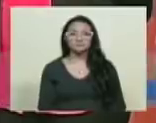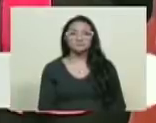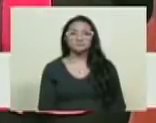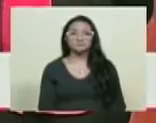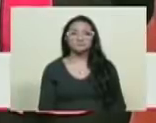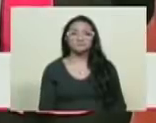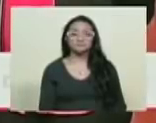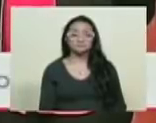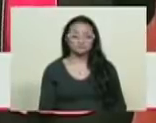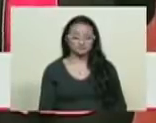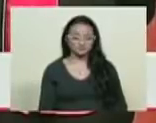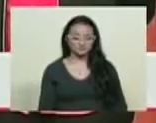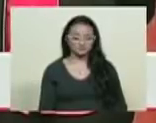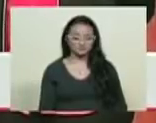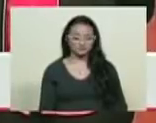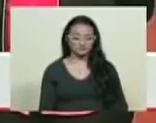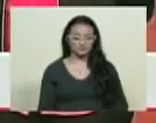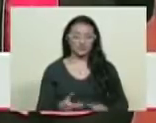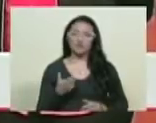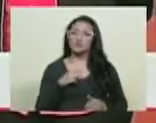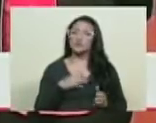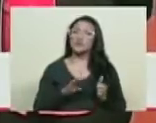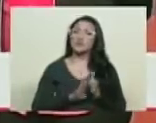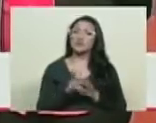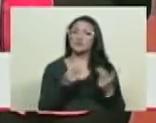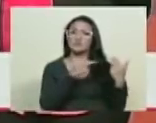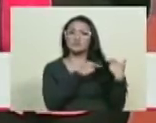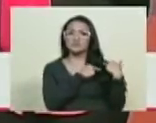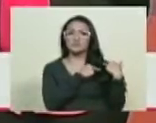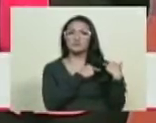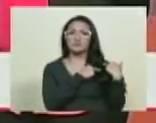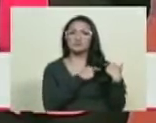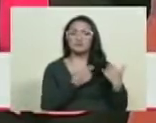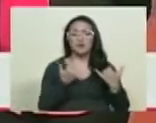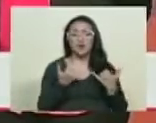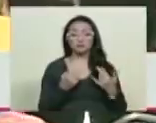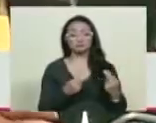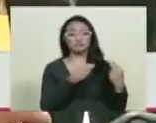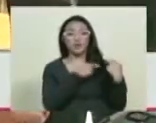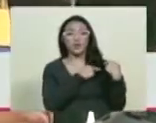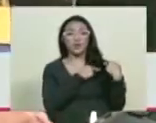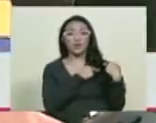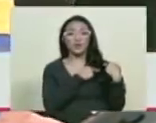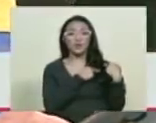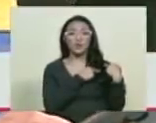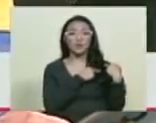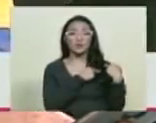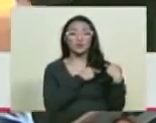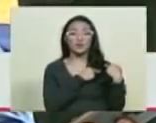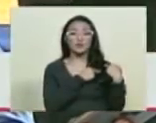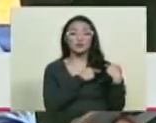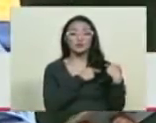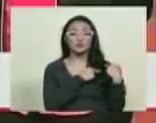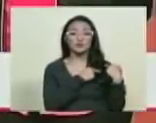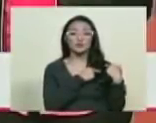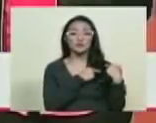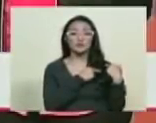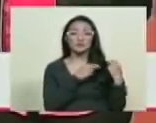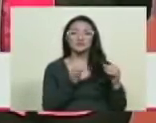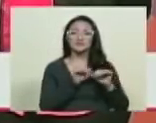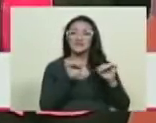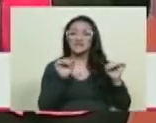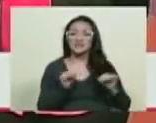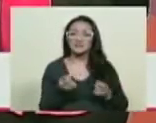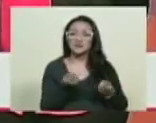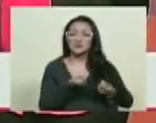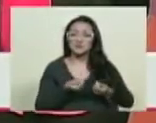y nosotros somos pioneros hoy por hoy somos pioneros en el camino de la creación de un sistema